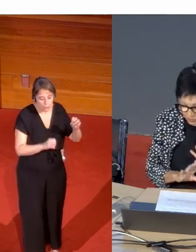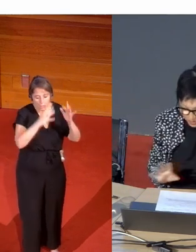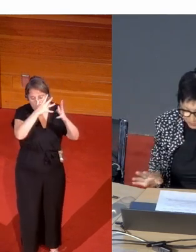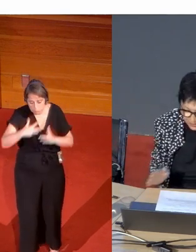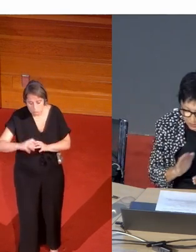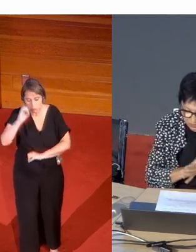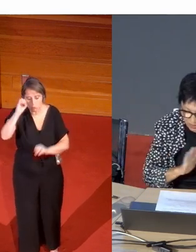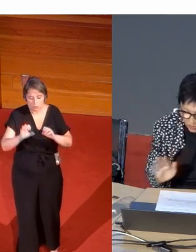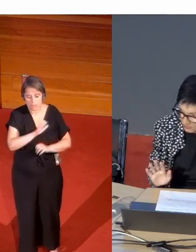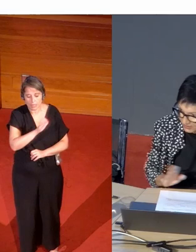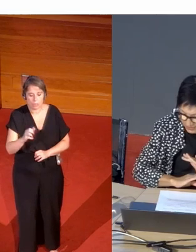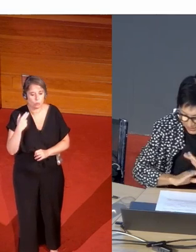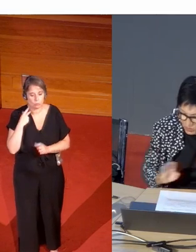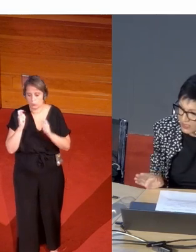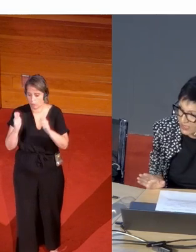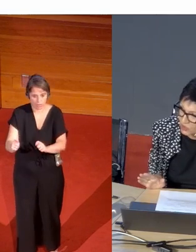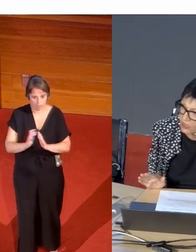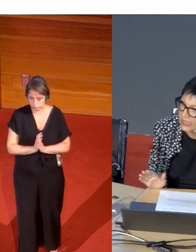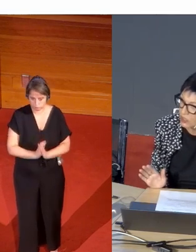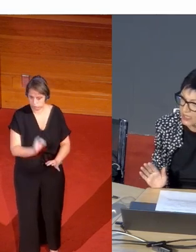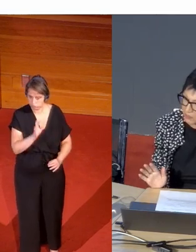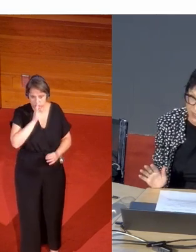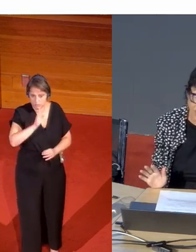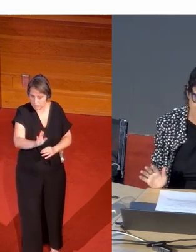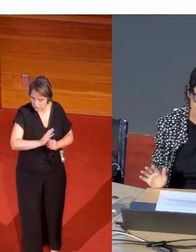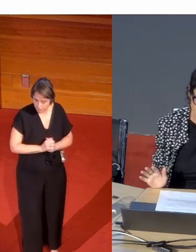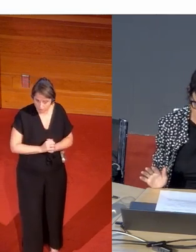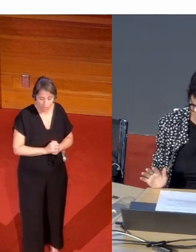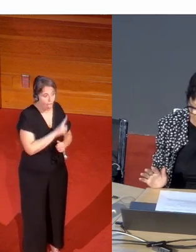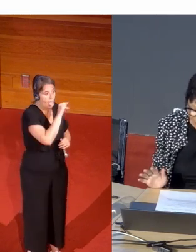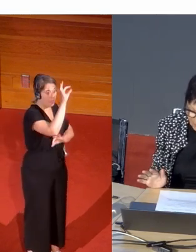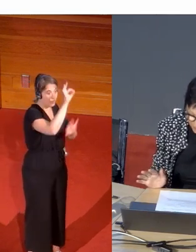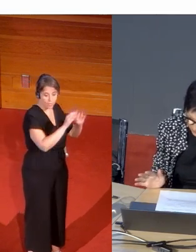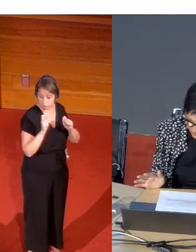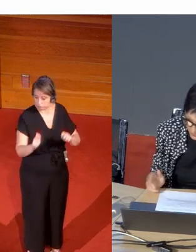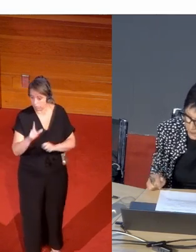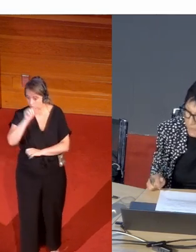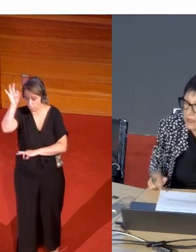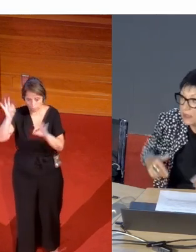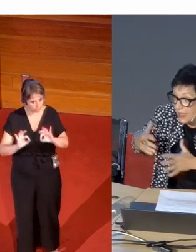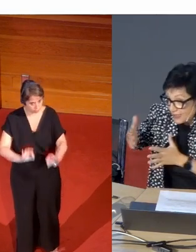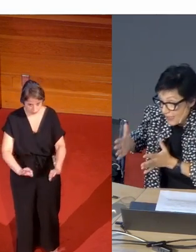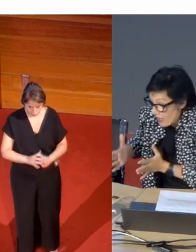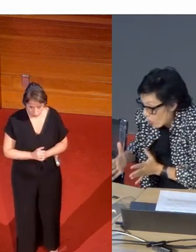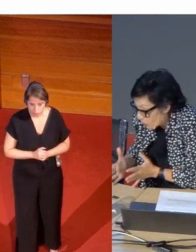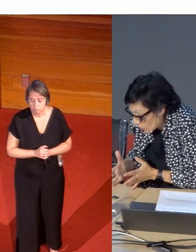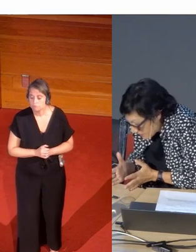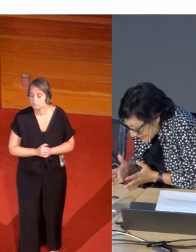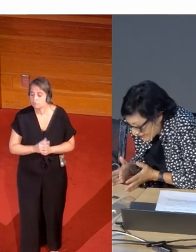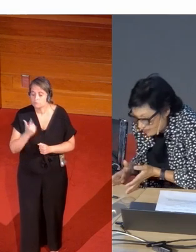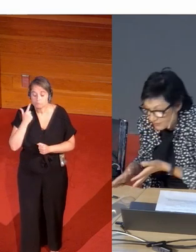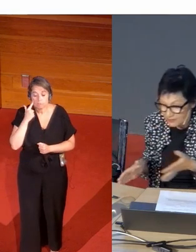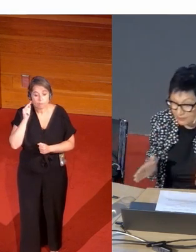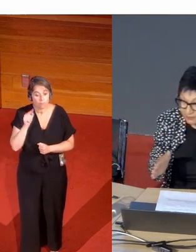porcentaje de eurodiputados no hay más las únicas que son donde se aplica la proporcionalidad directamente y desde determinado